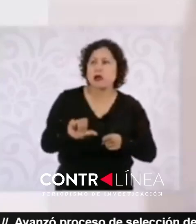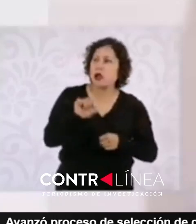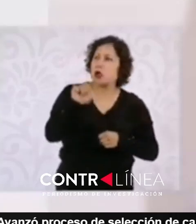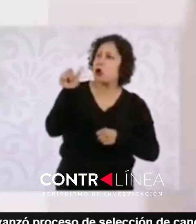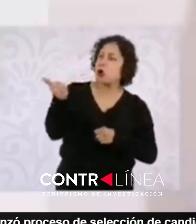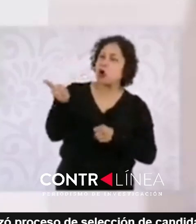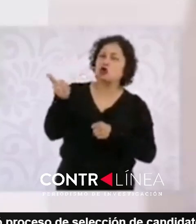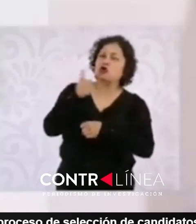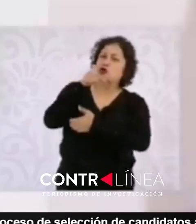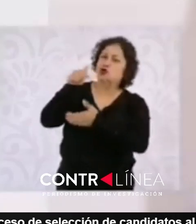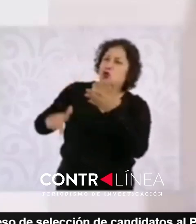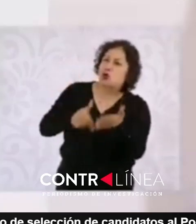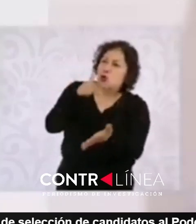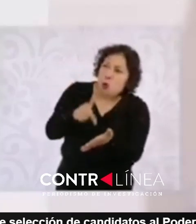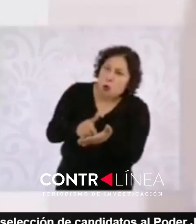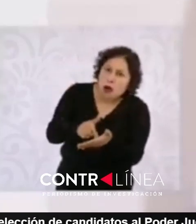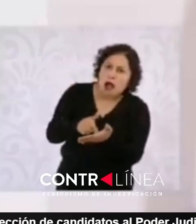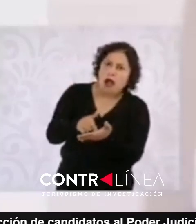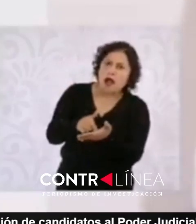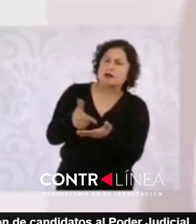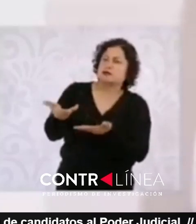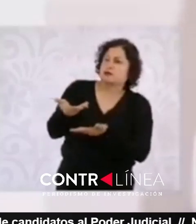otras regiones del mundo.